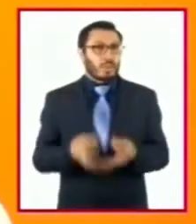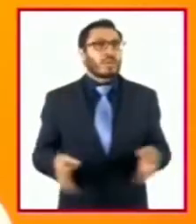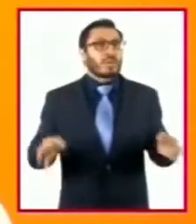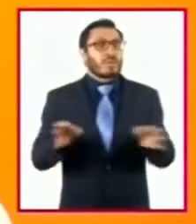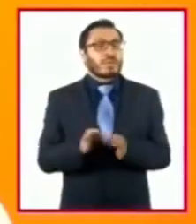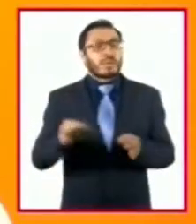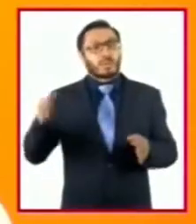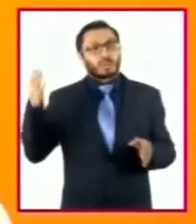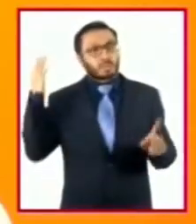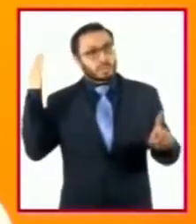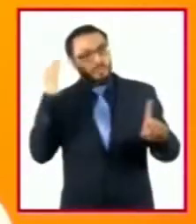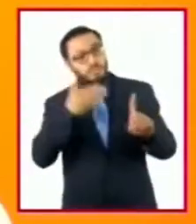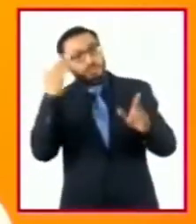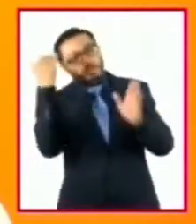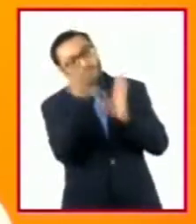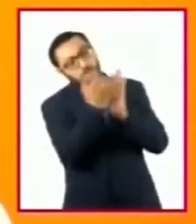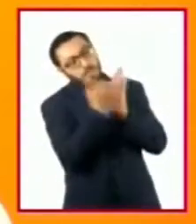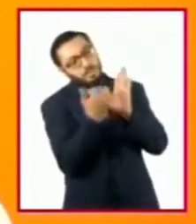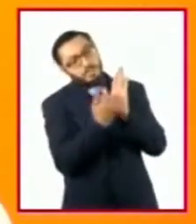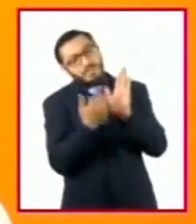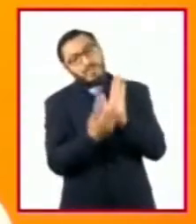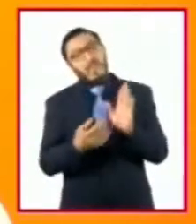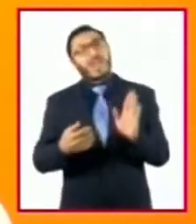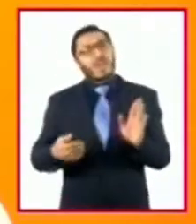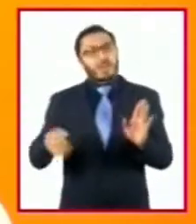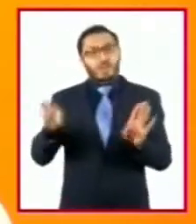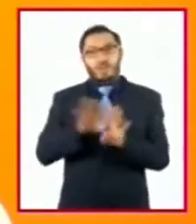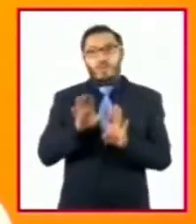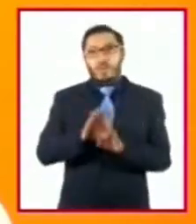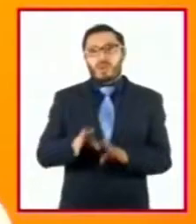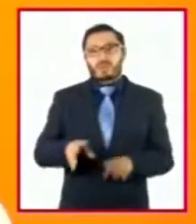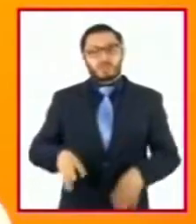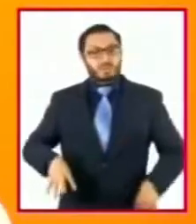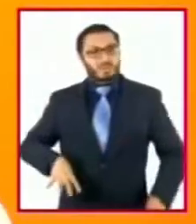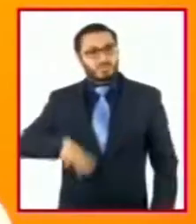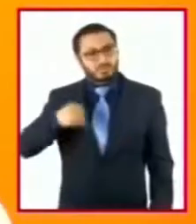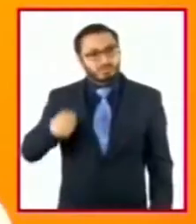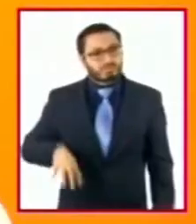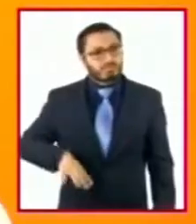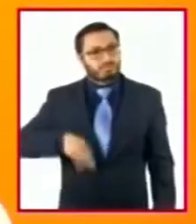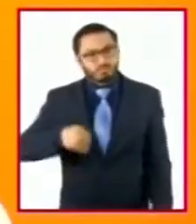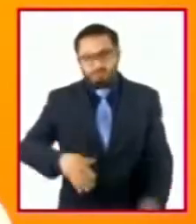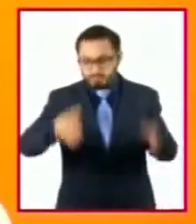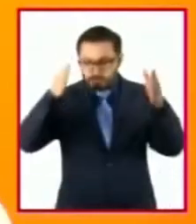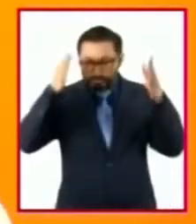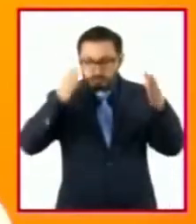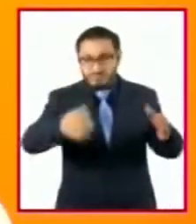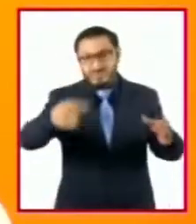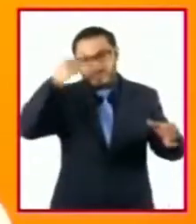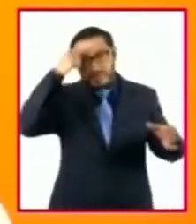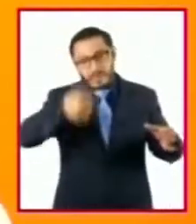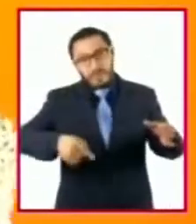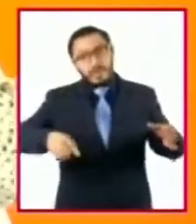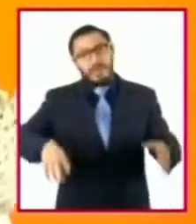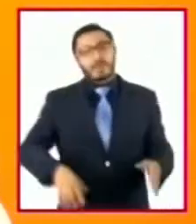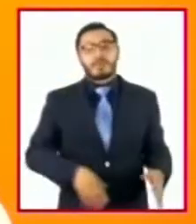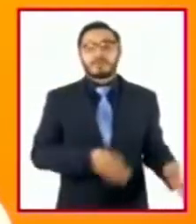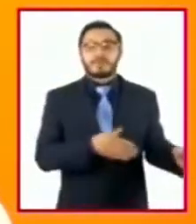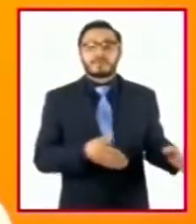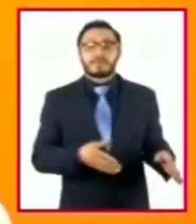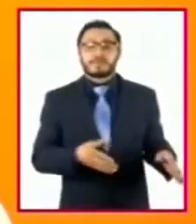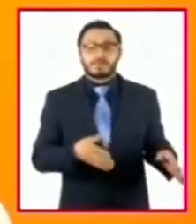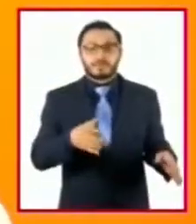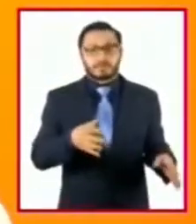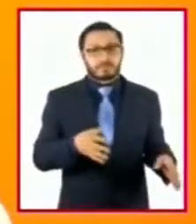las aspiraciones estén acompañadas con un poco de ambición y enfoque para alcanzar el camino y para empezar a investigar.